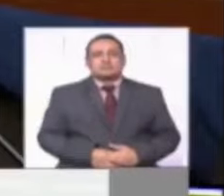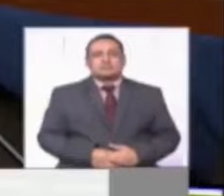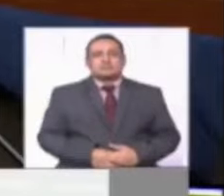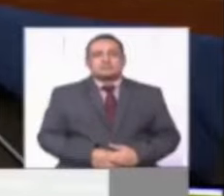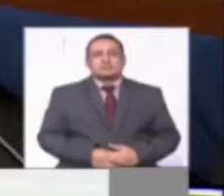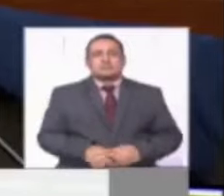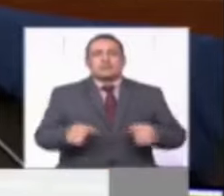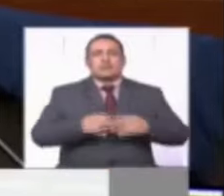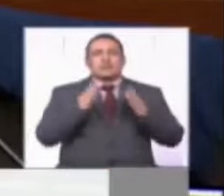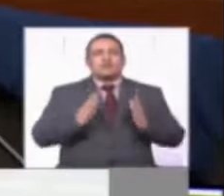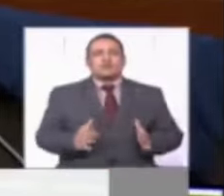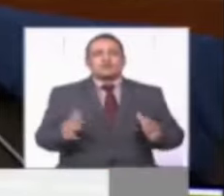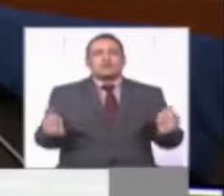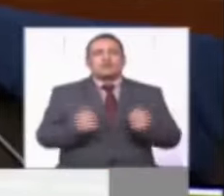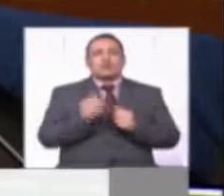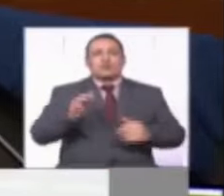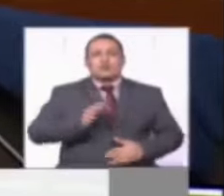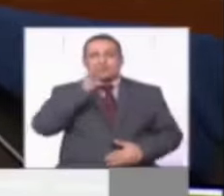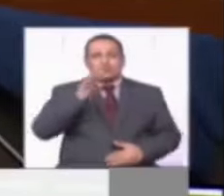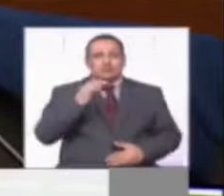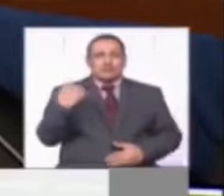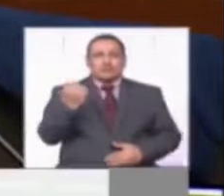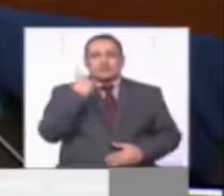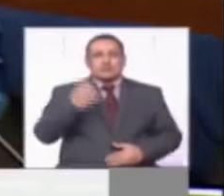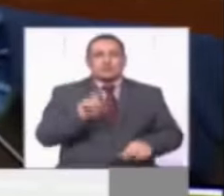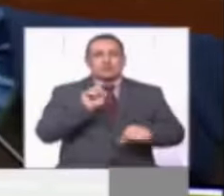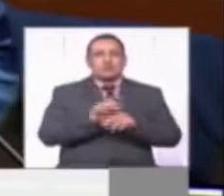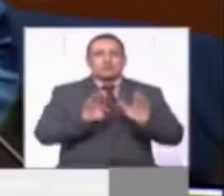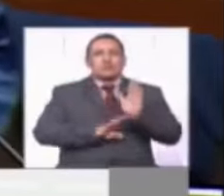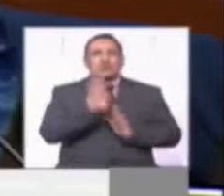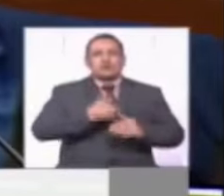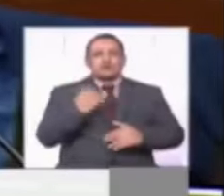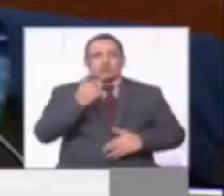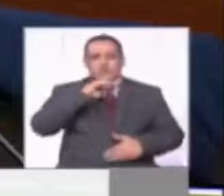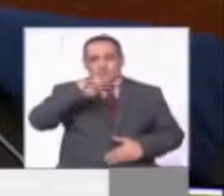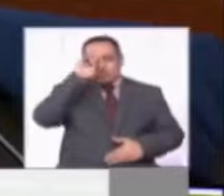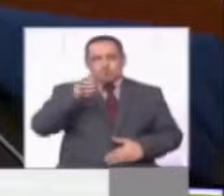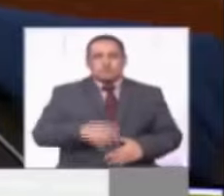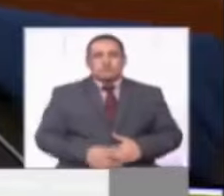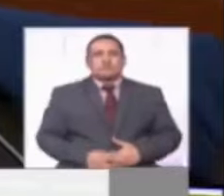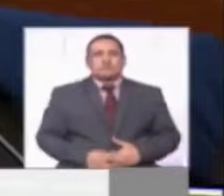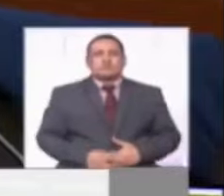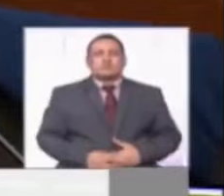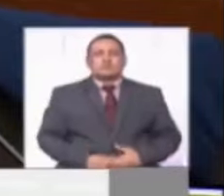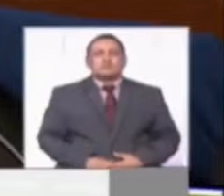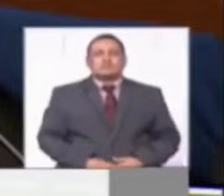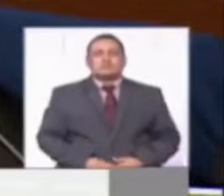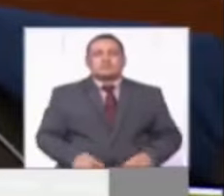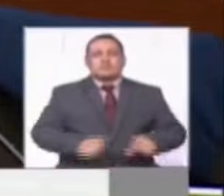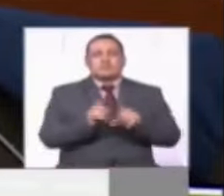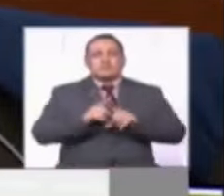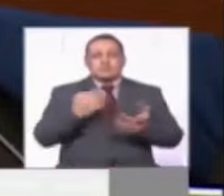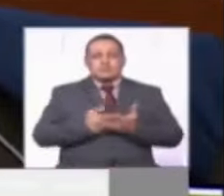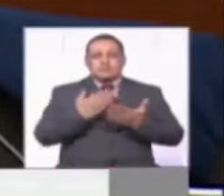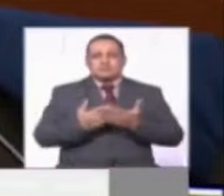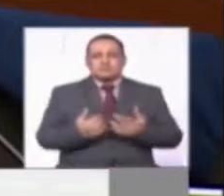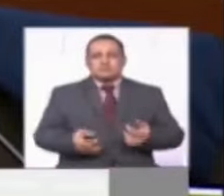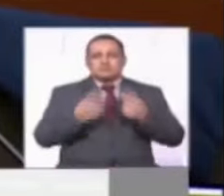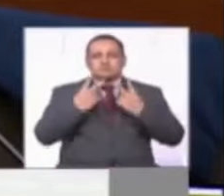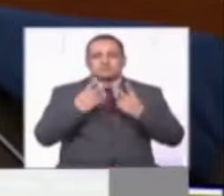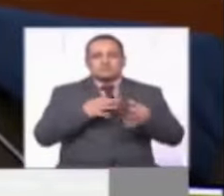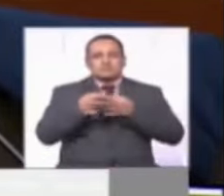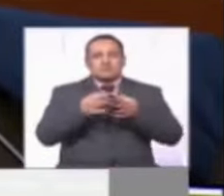en la formación de las futuras generaciones y el progreso de nuestra nación, que al establecer